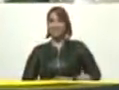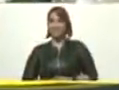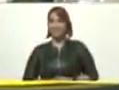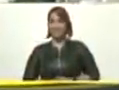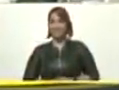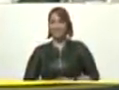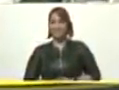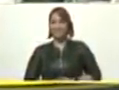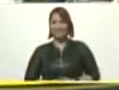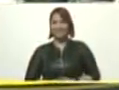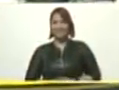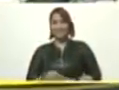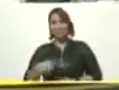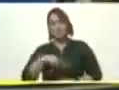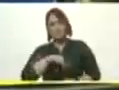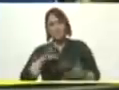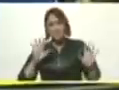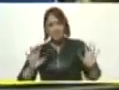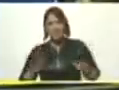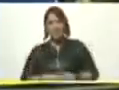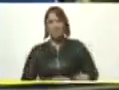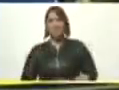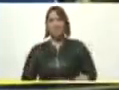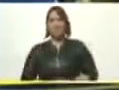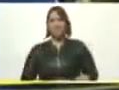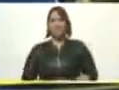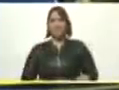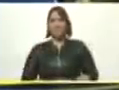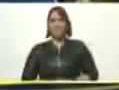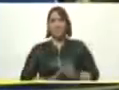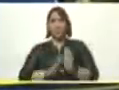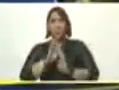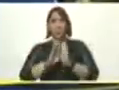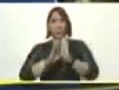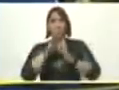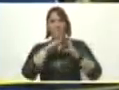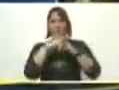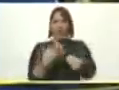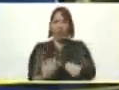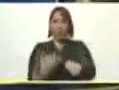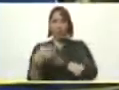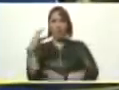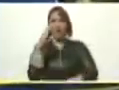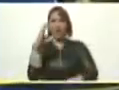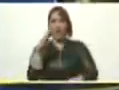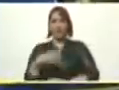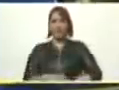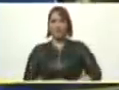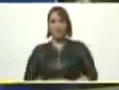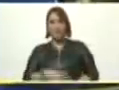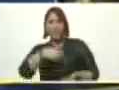no nosotros crecimos en los barrios de Caracas bailando